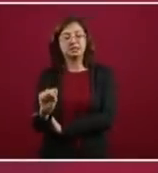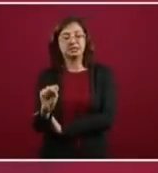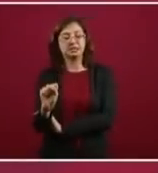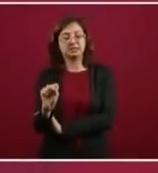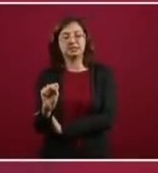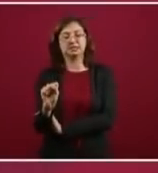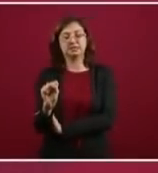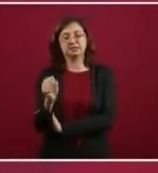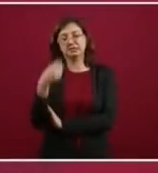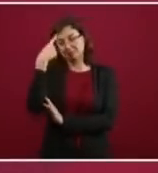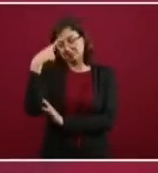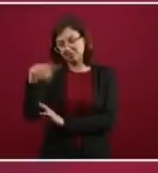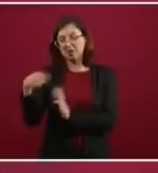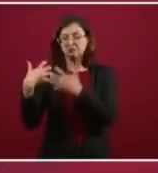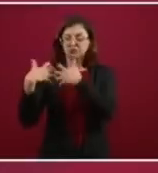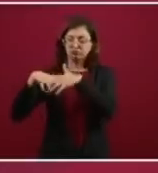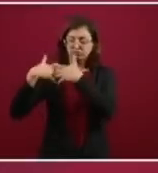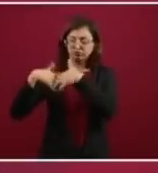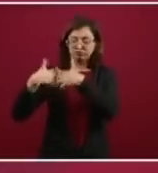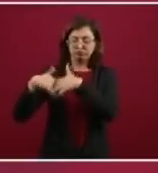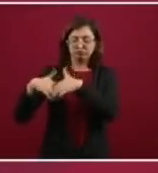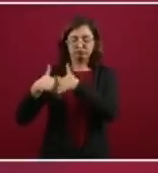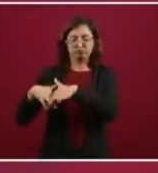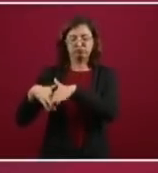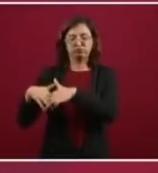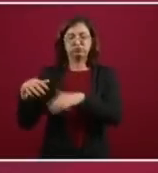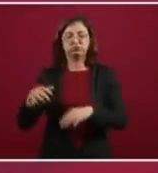para sacar la materia prima